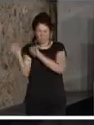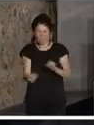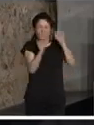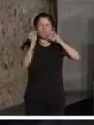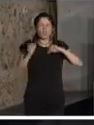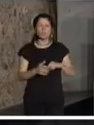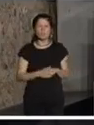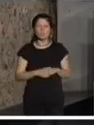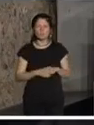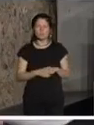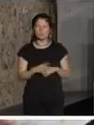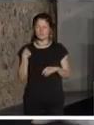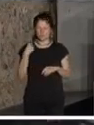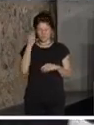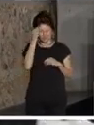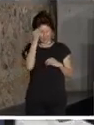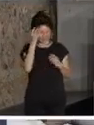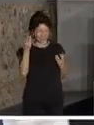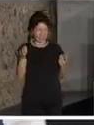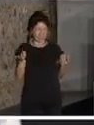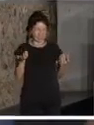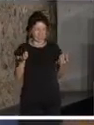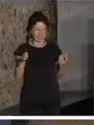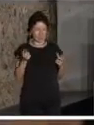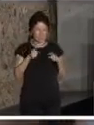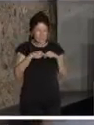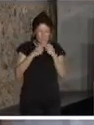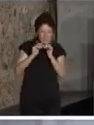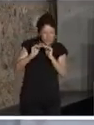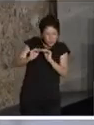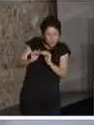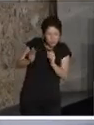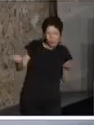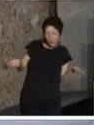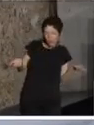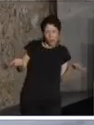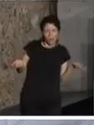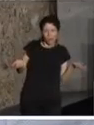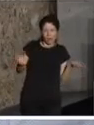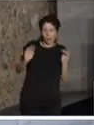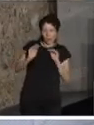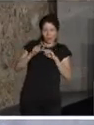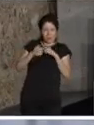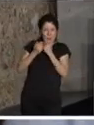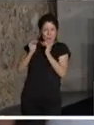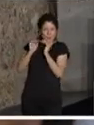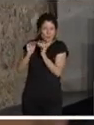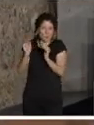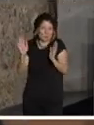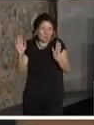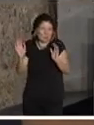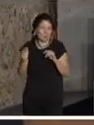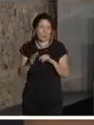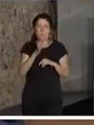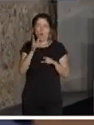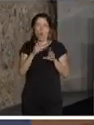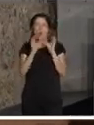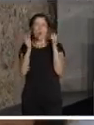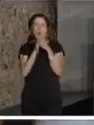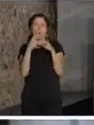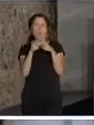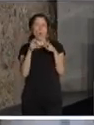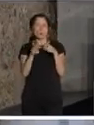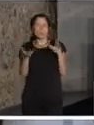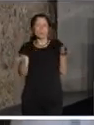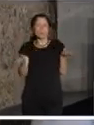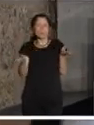y yo iba por detrás pensando a su familia será no a la propia será digo yo porque es un partido al